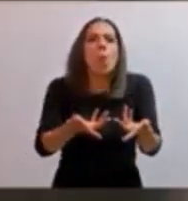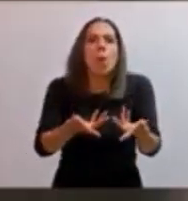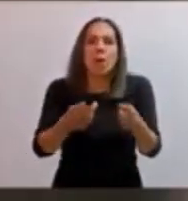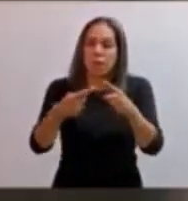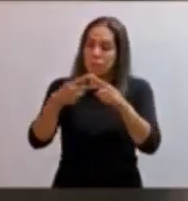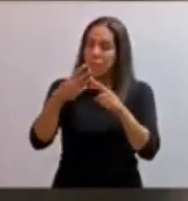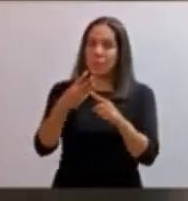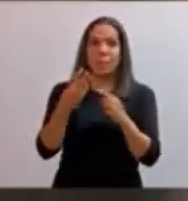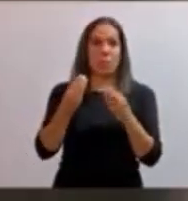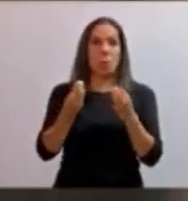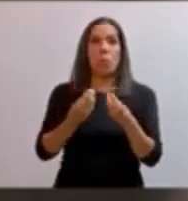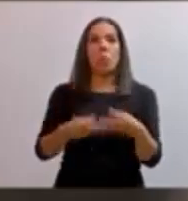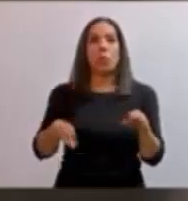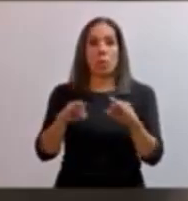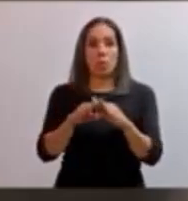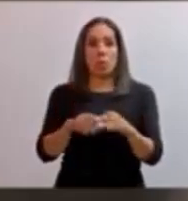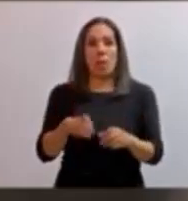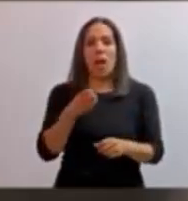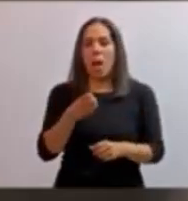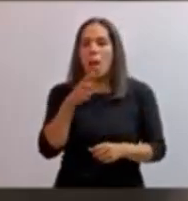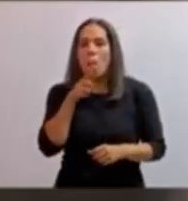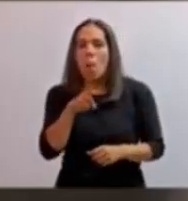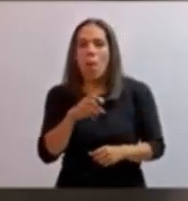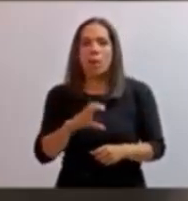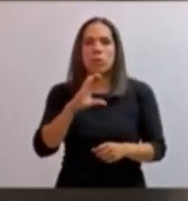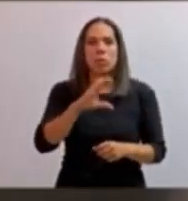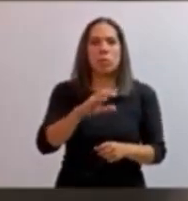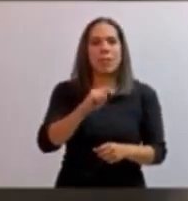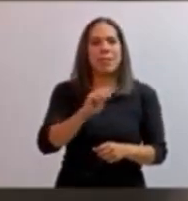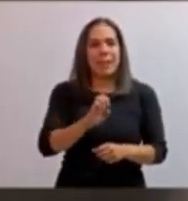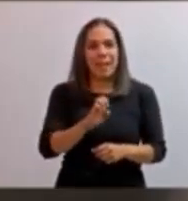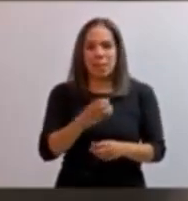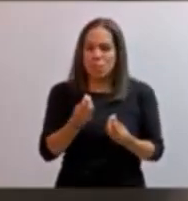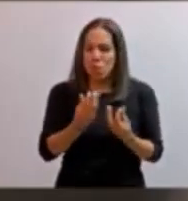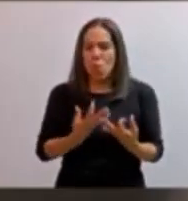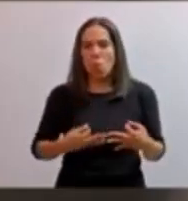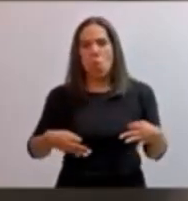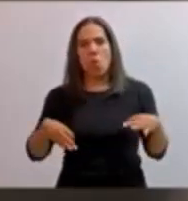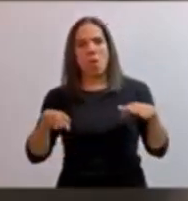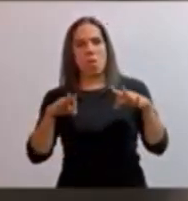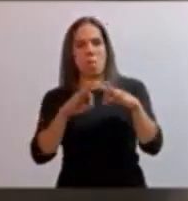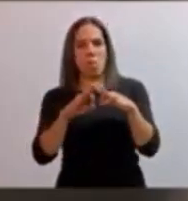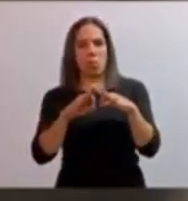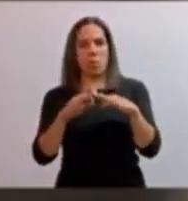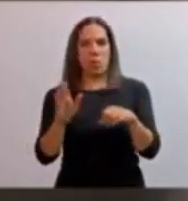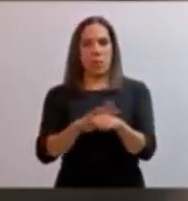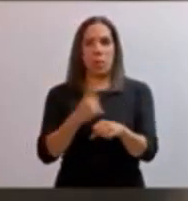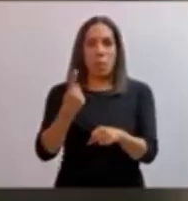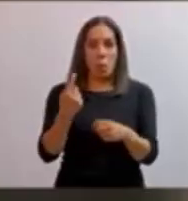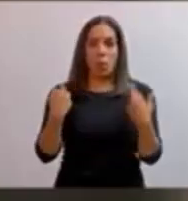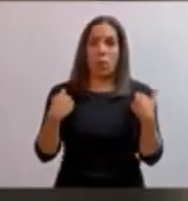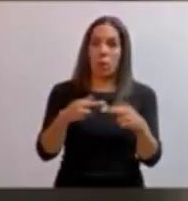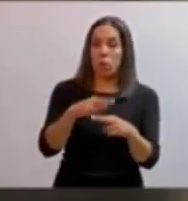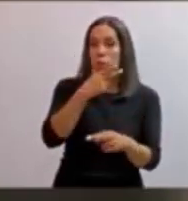Técnico Escolar cobra gran relevancia. En esta colectividad es donde los